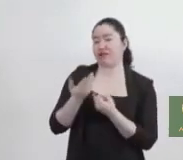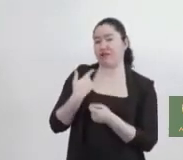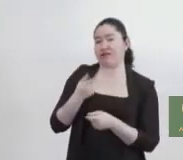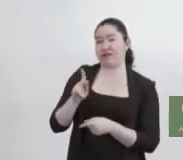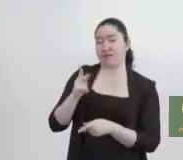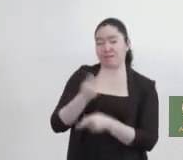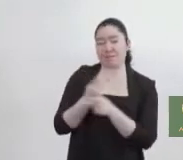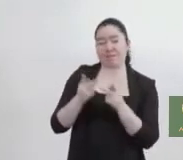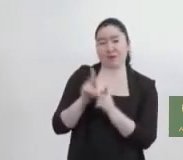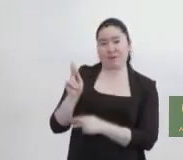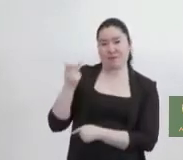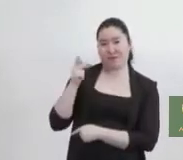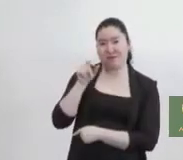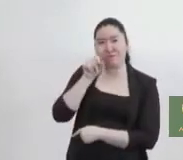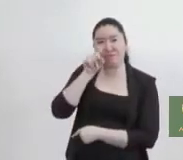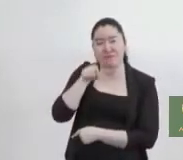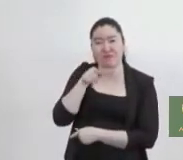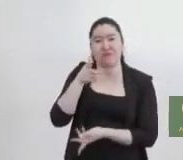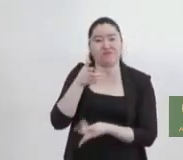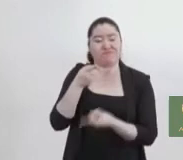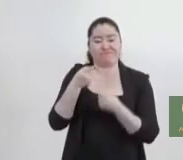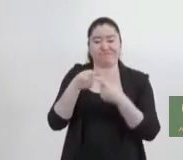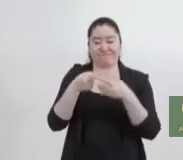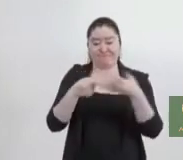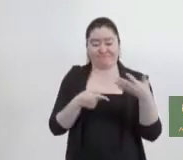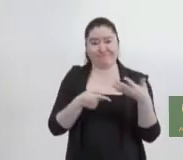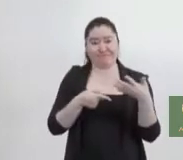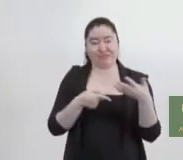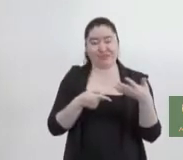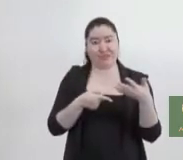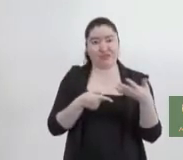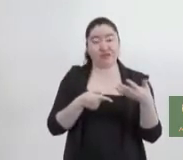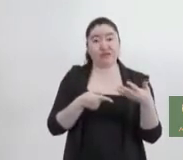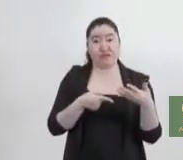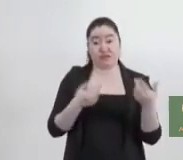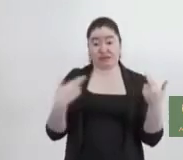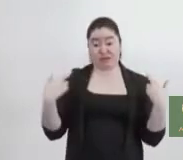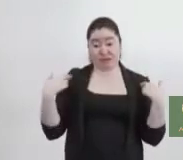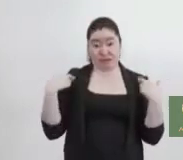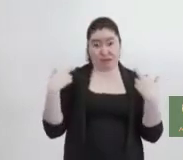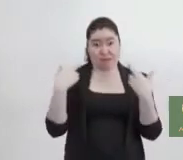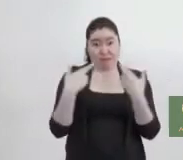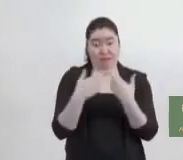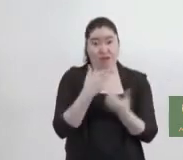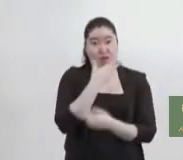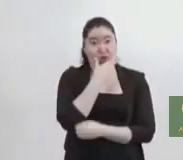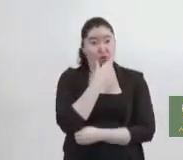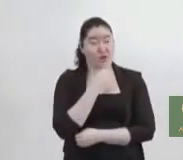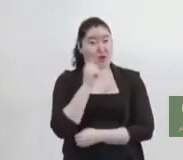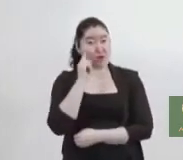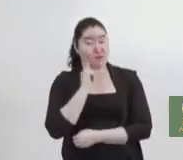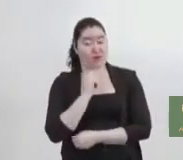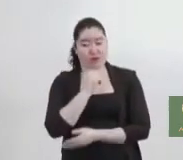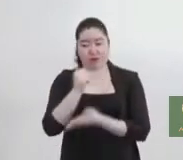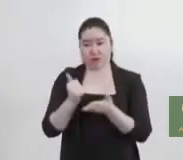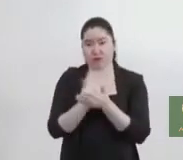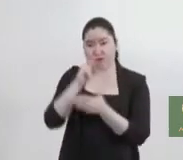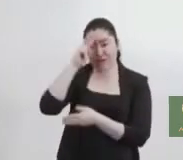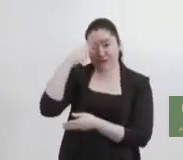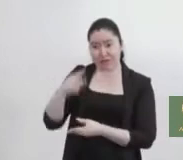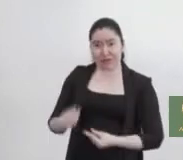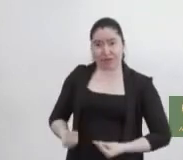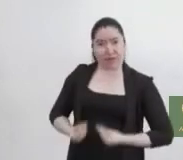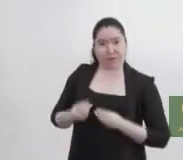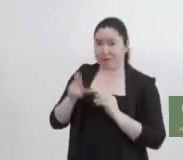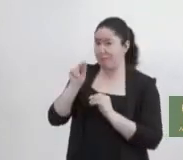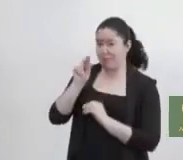Politécnico Nacional. En fin, la cantidad de profesores y profesoras que a lo mejor no viven en la Ciudad de México, pero que dan